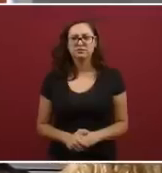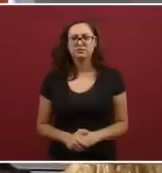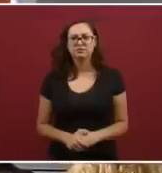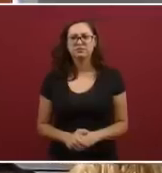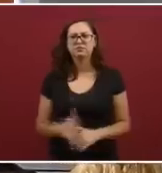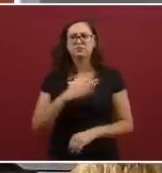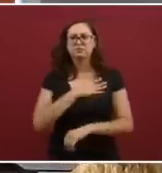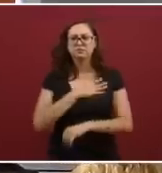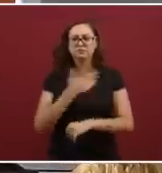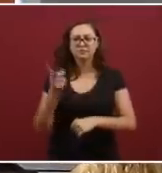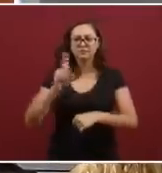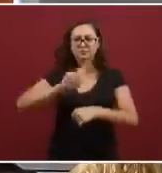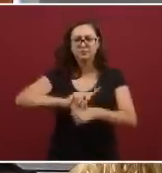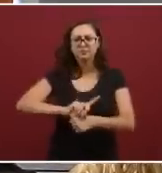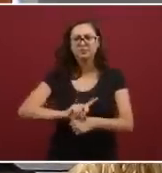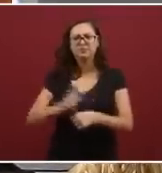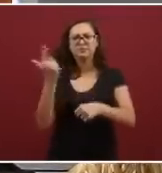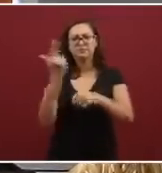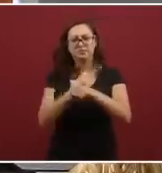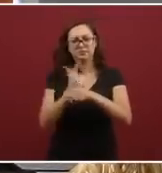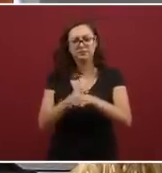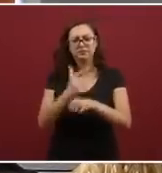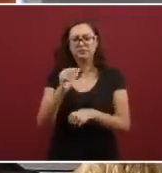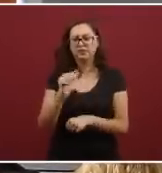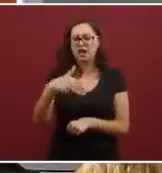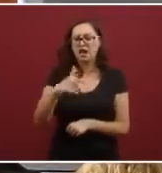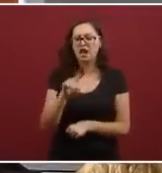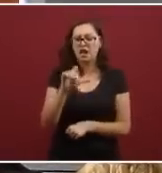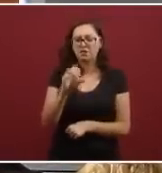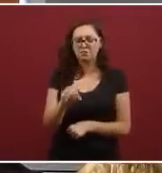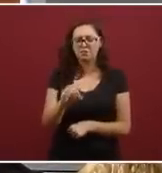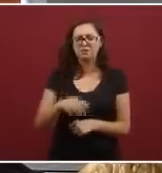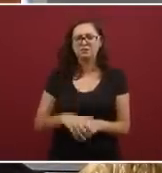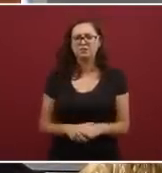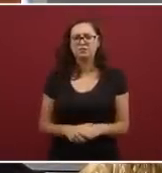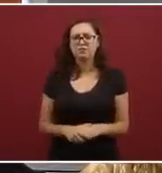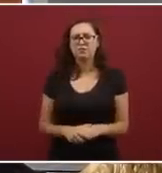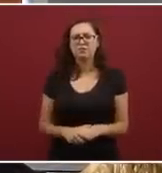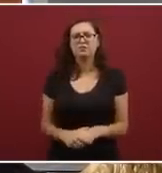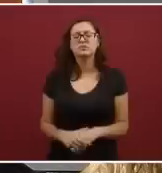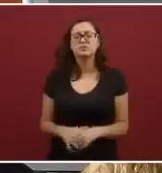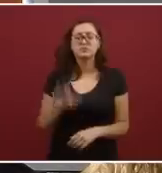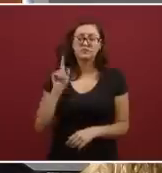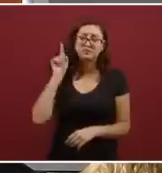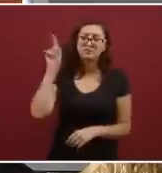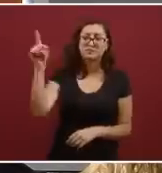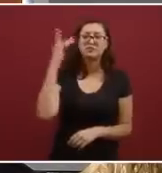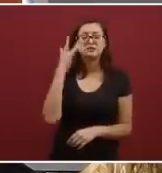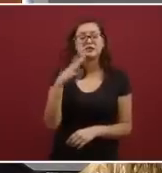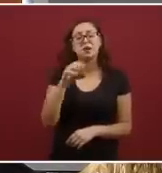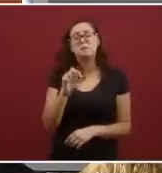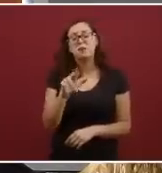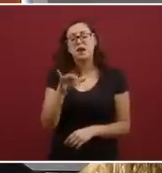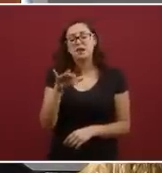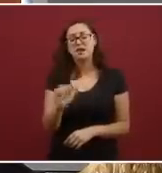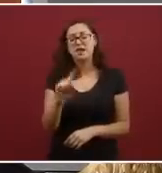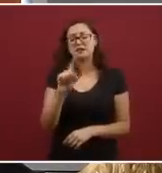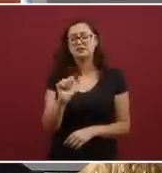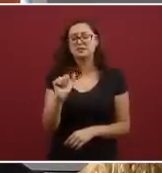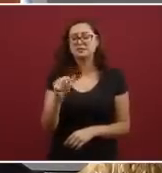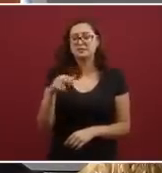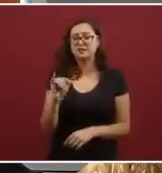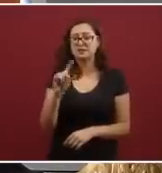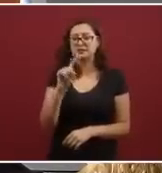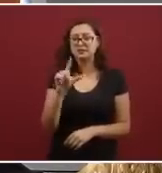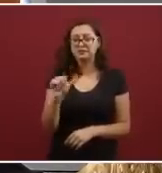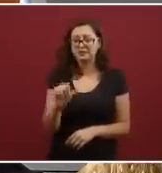Muy buenos días, licenciado Andrés Manuel López Obrador. Santa María de Sanisa, así como mi hermano